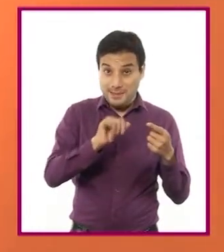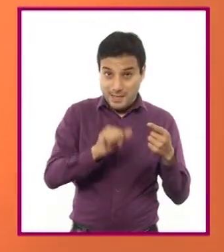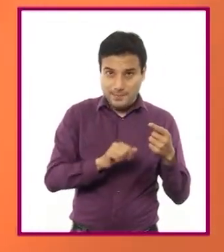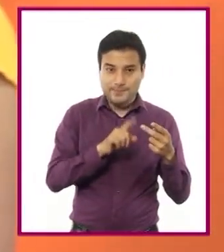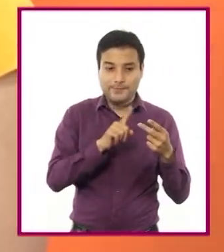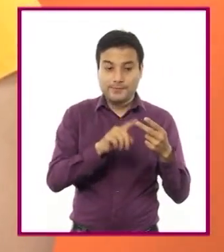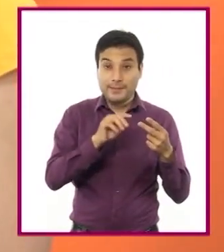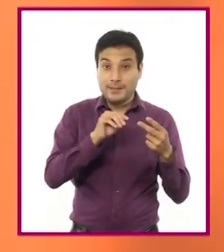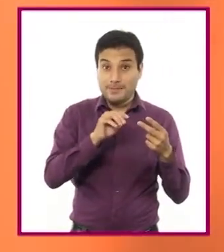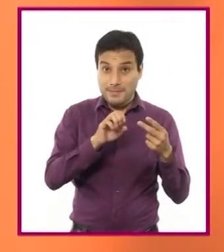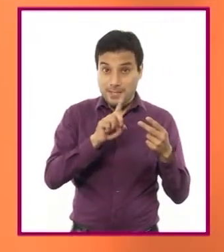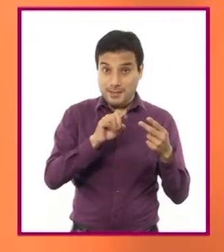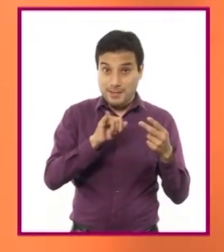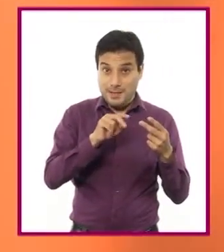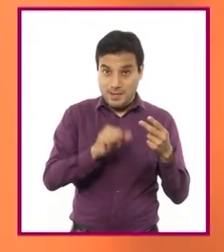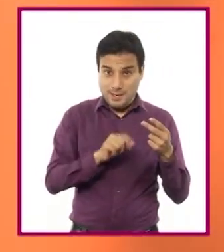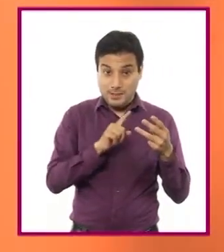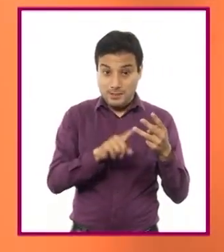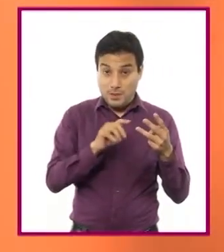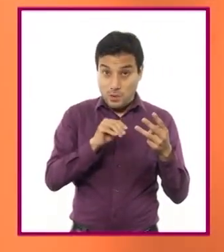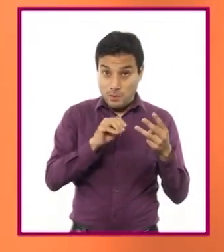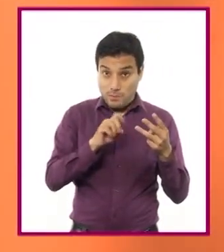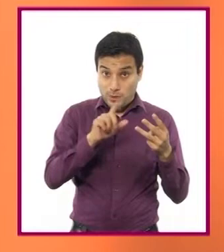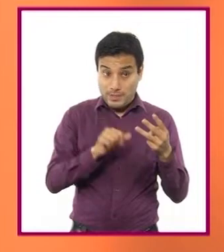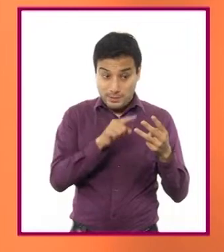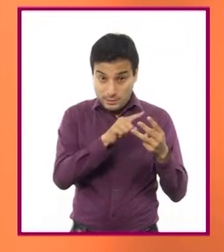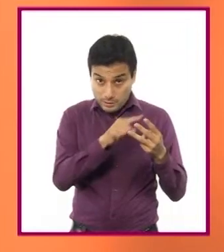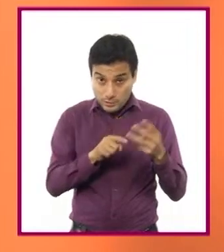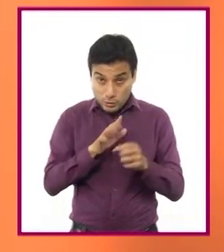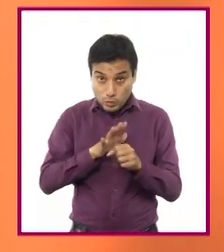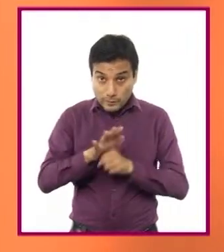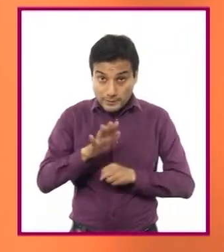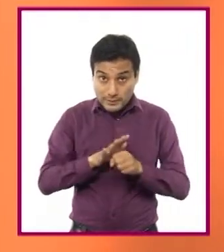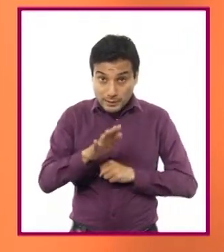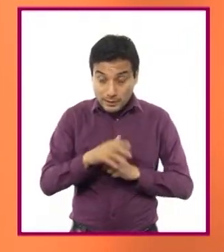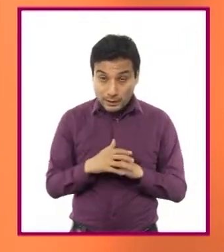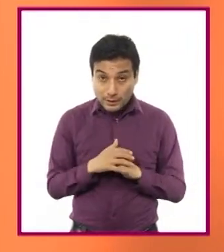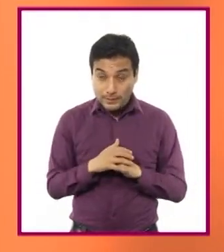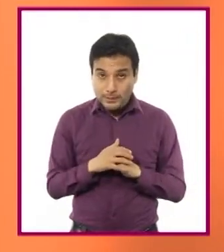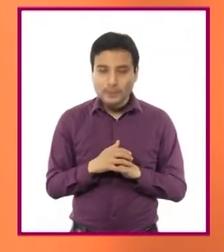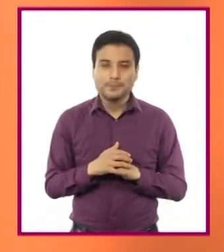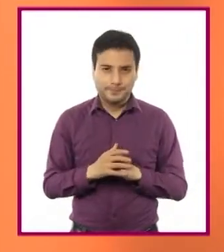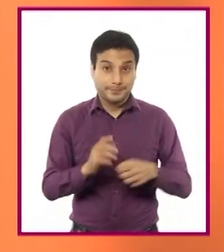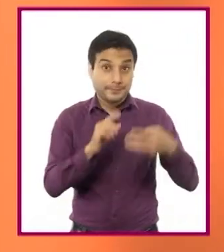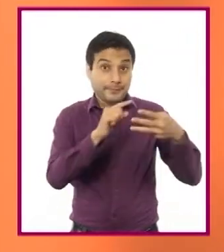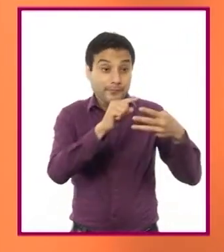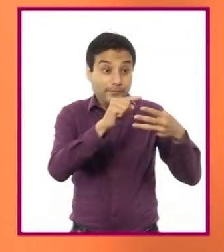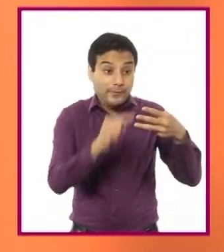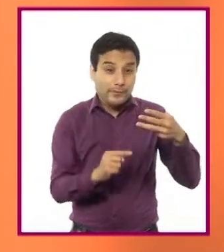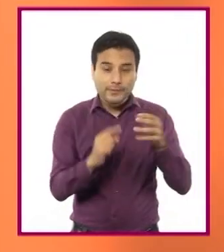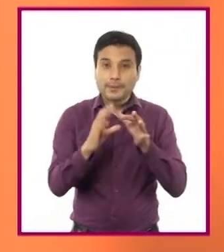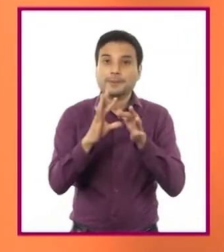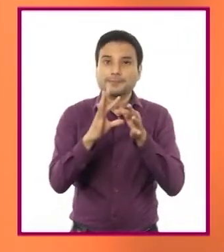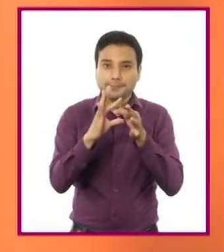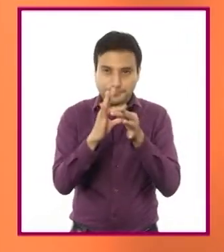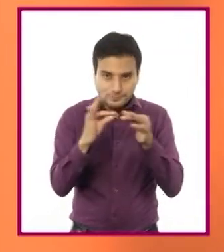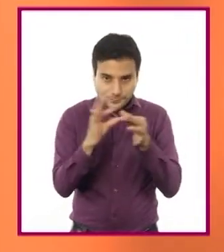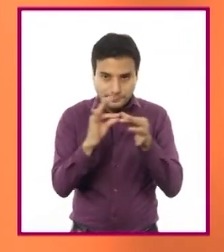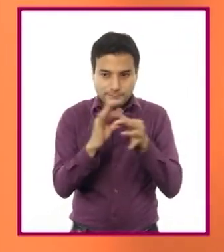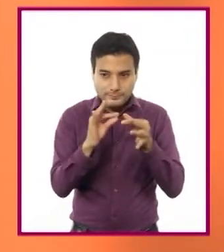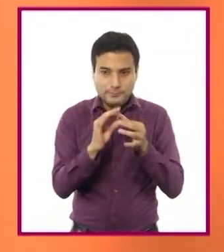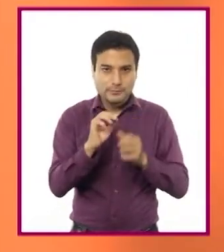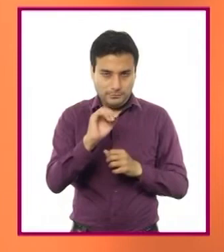un conjunto de datos? La media aritmética, moda y mediana describen una característica sobre el conjunto